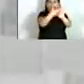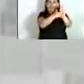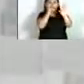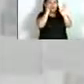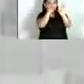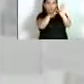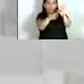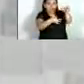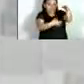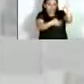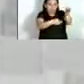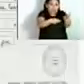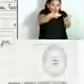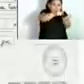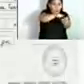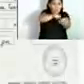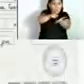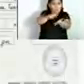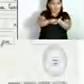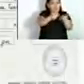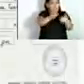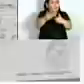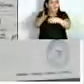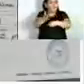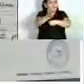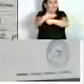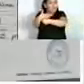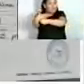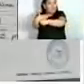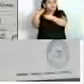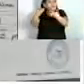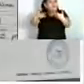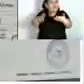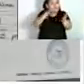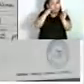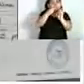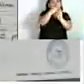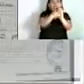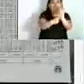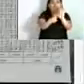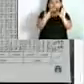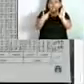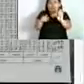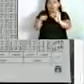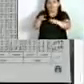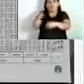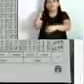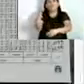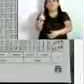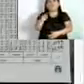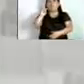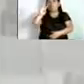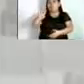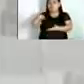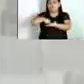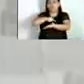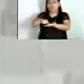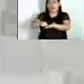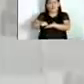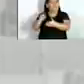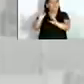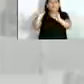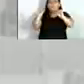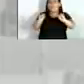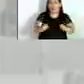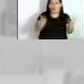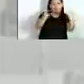actas firmadas por todos los partidos en contienda, donde aseguró que los votos impugnados son 4 y la ley no los